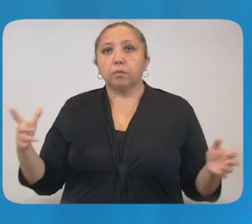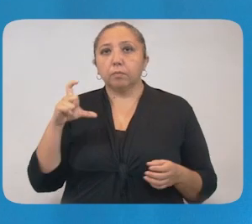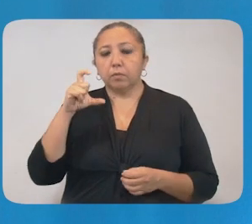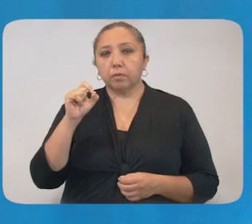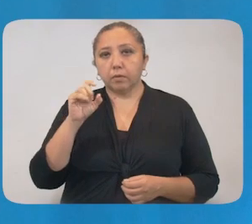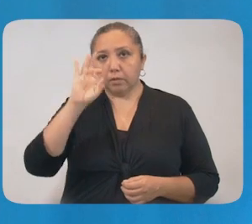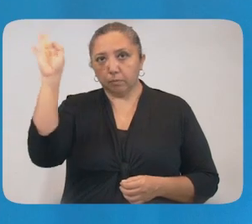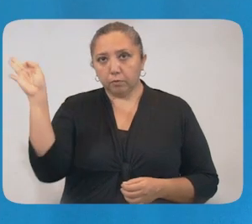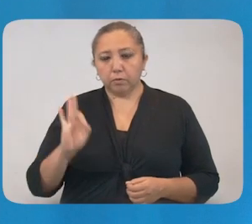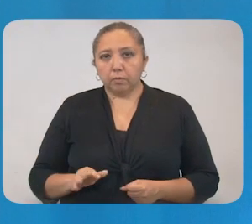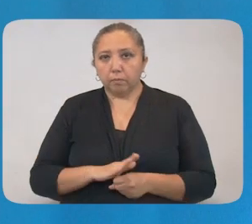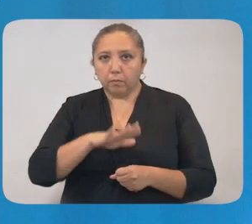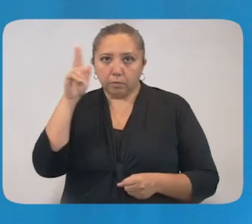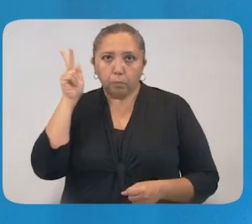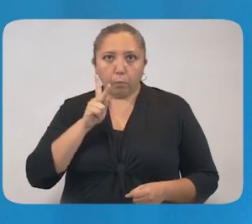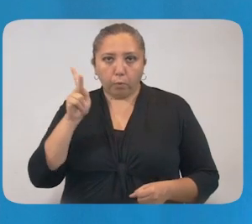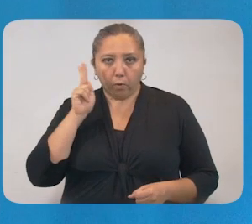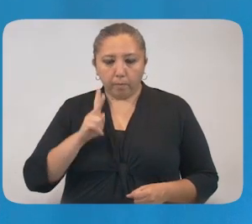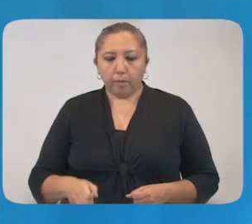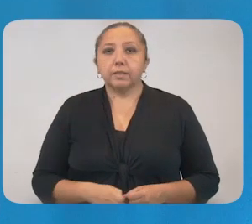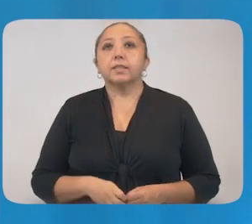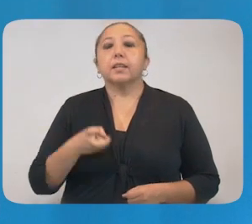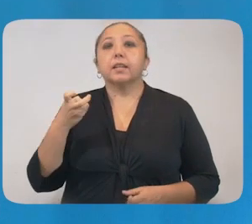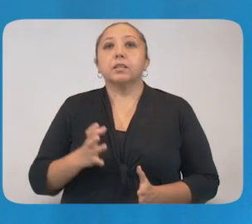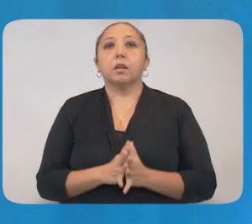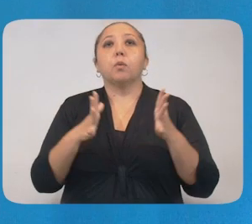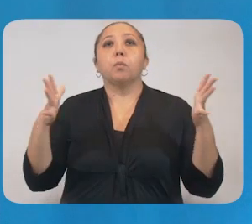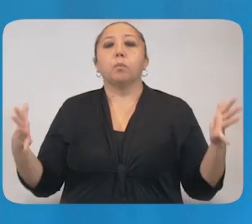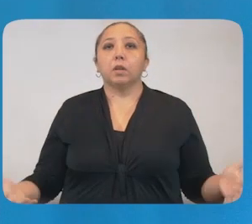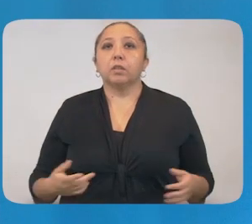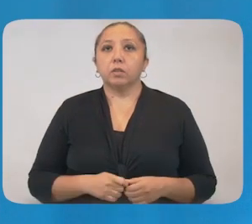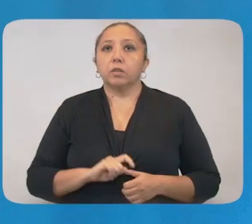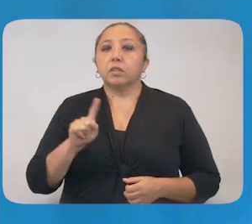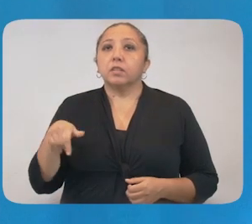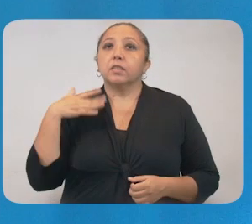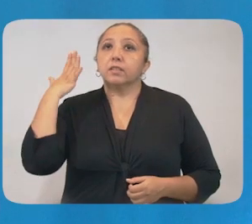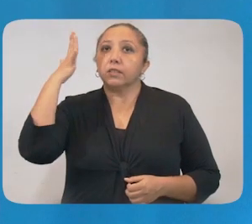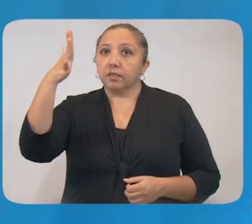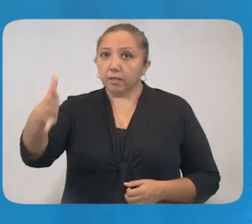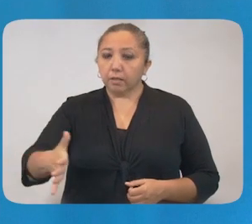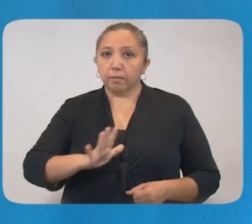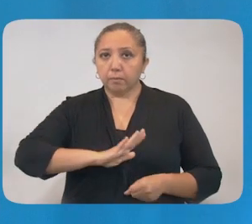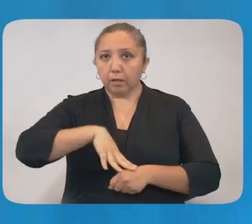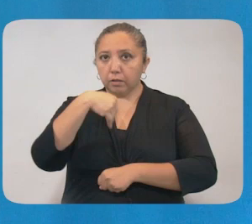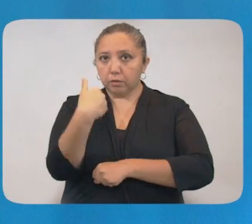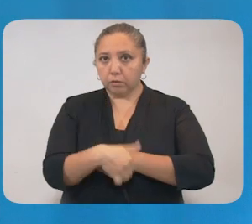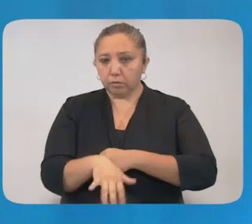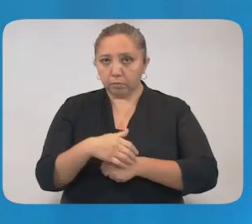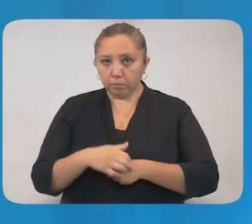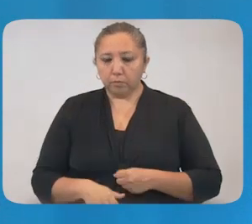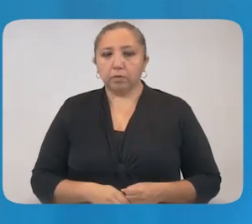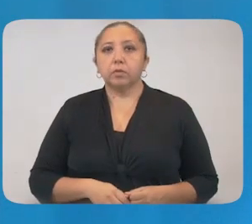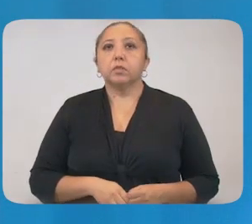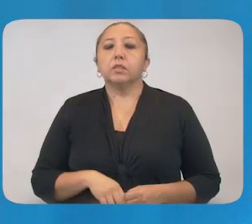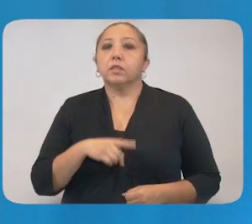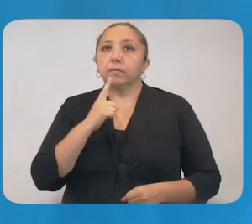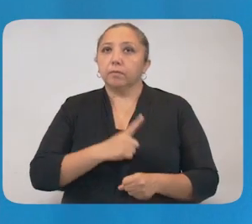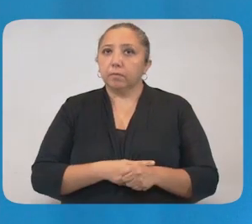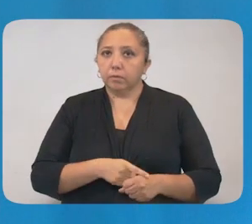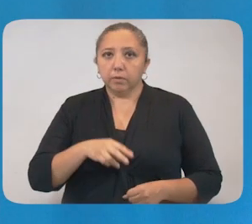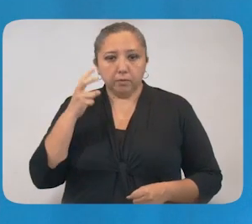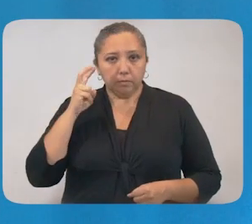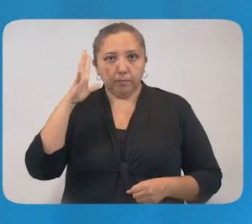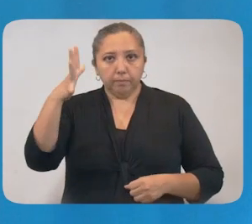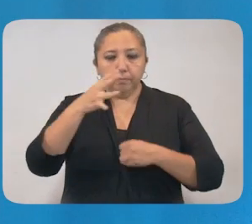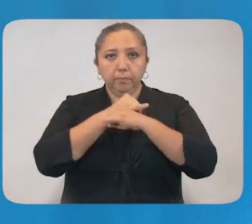porcentaje hasta un 20% este aumento de pruebas implicará por tanto un mayor número de casos confirmados que se